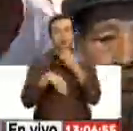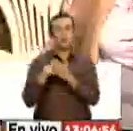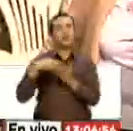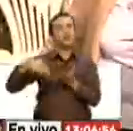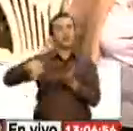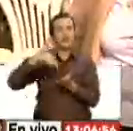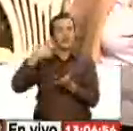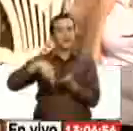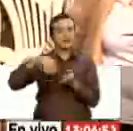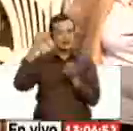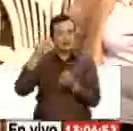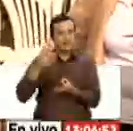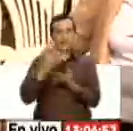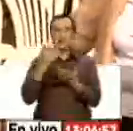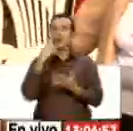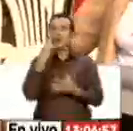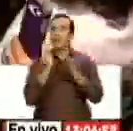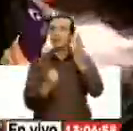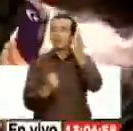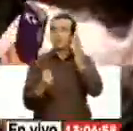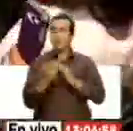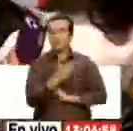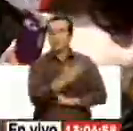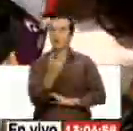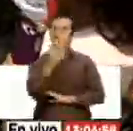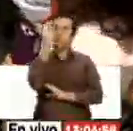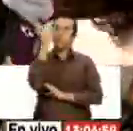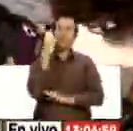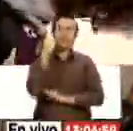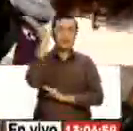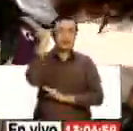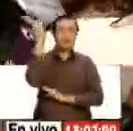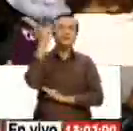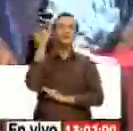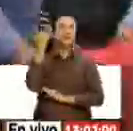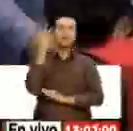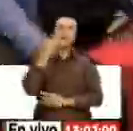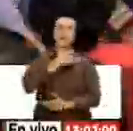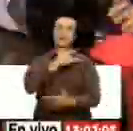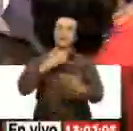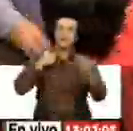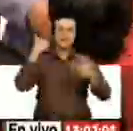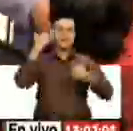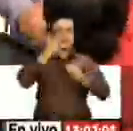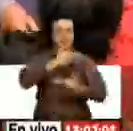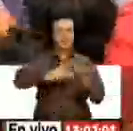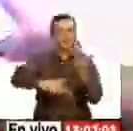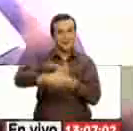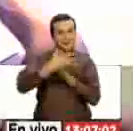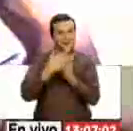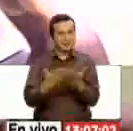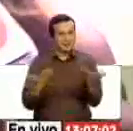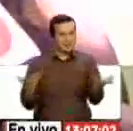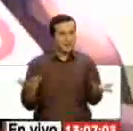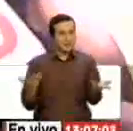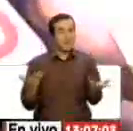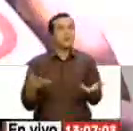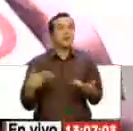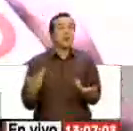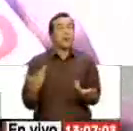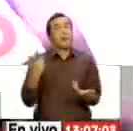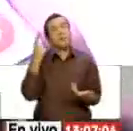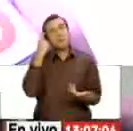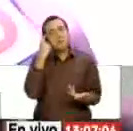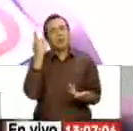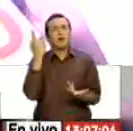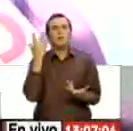sentado. Hombres y mujeres, jóvenes y adultos compartieron la alegría en esta celebración. A veces no nos damos cuenta